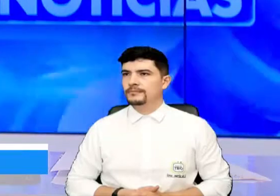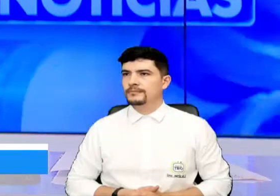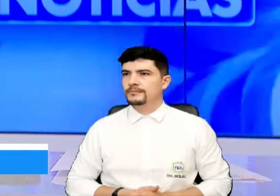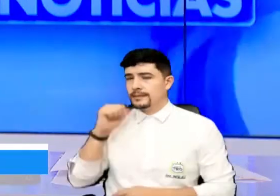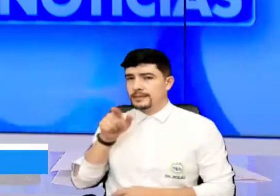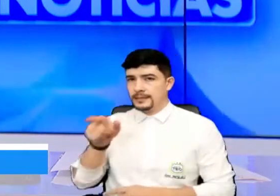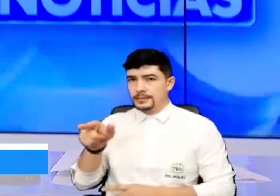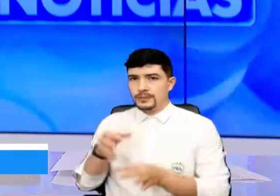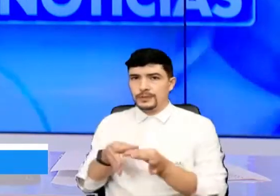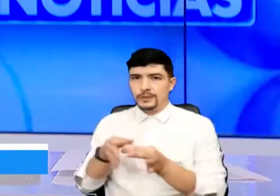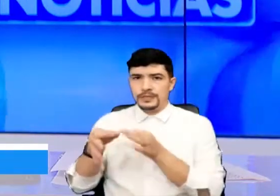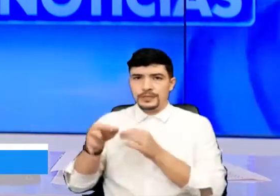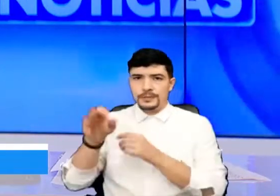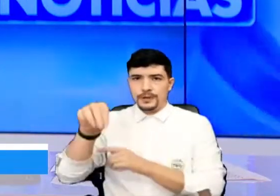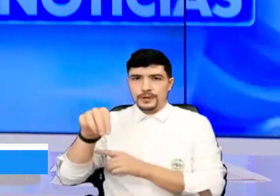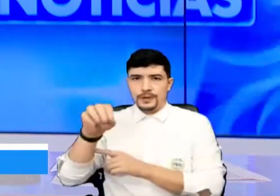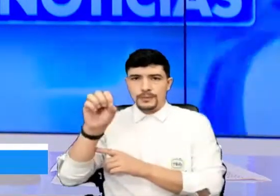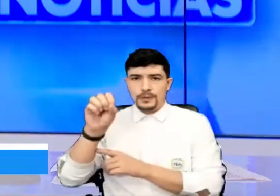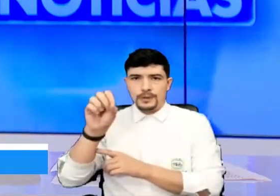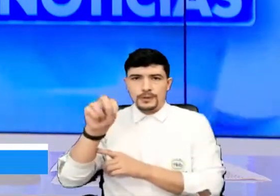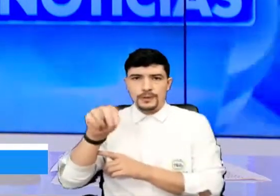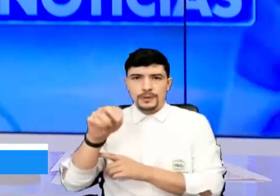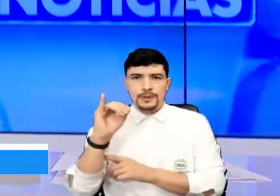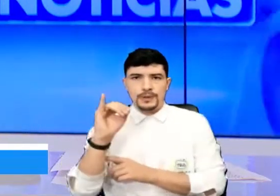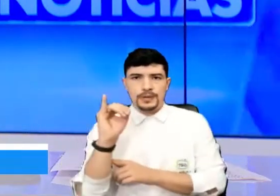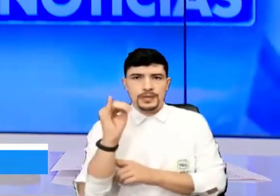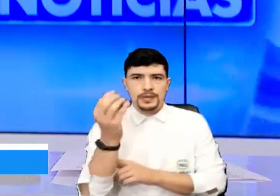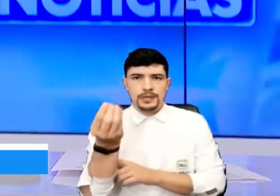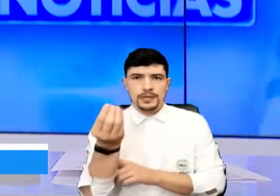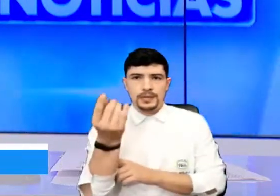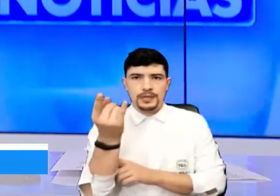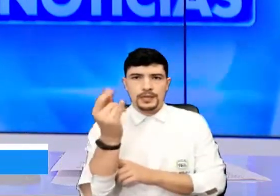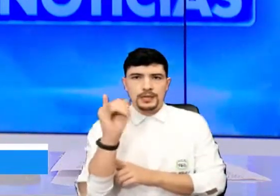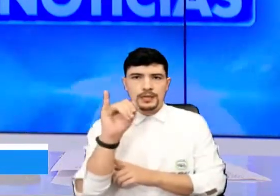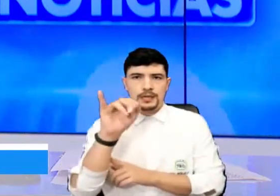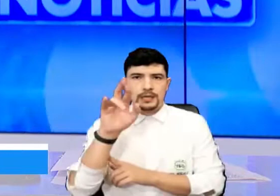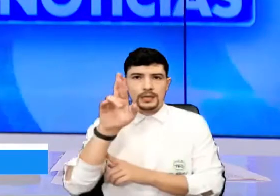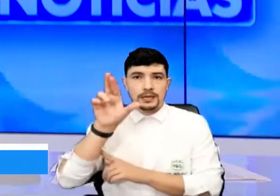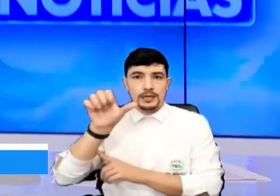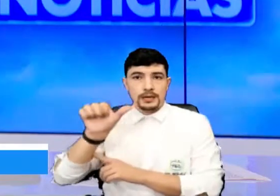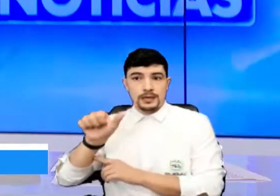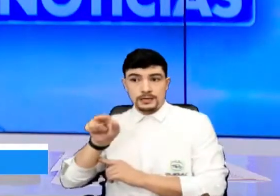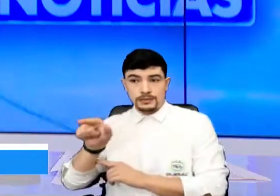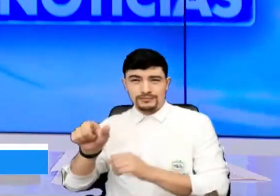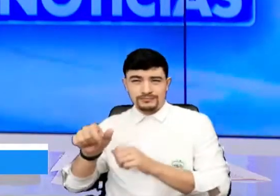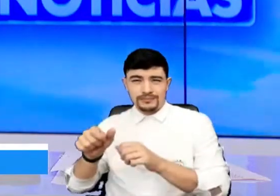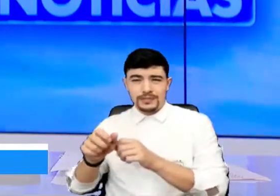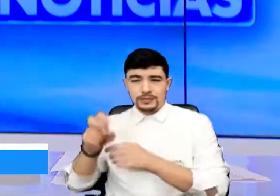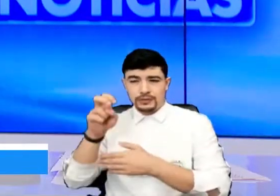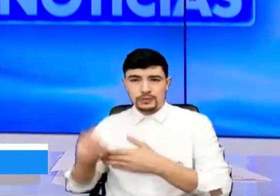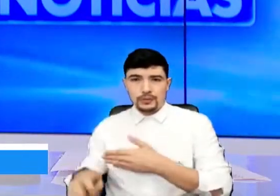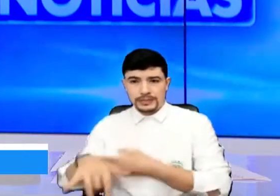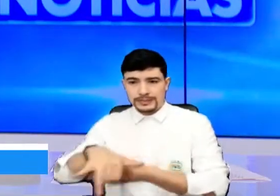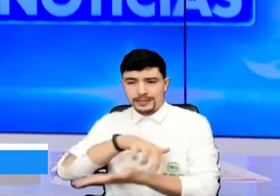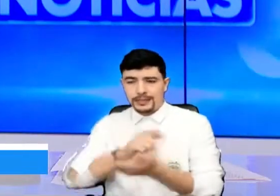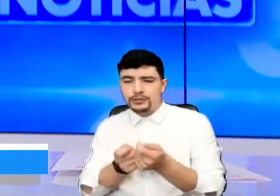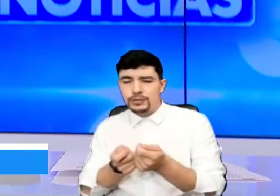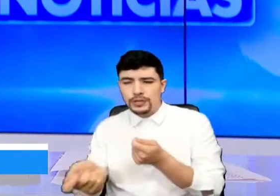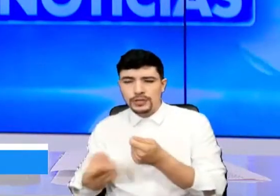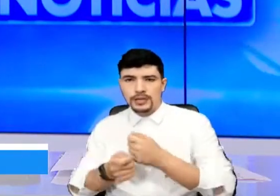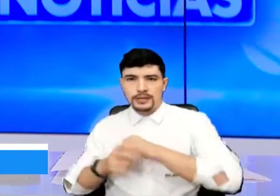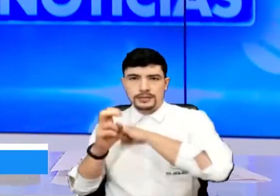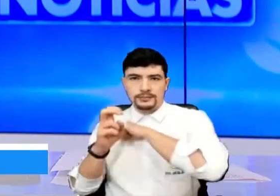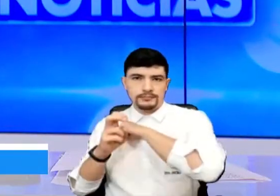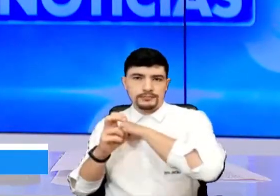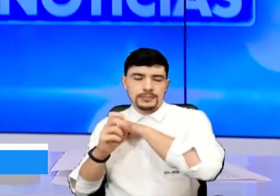y comercial entre Moniquirá, Barbosa y demás poblaciones de región del río Suárez. Luis Antonio Camacho nos tiene más detalles. Luis Antonio, muy